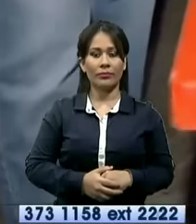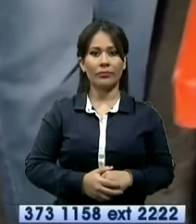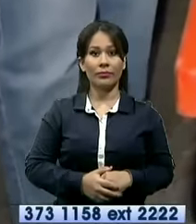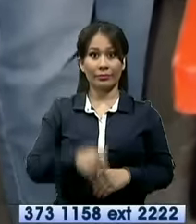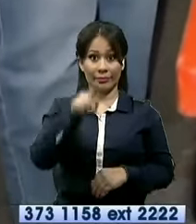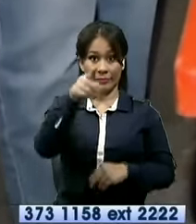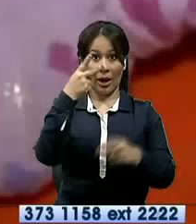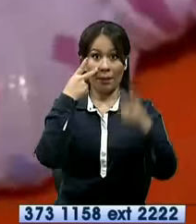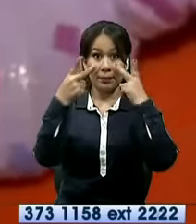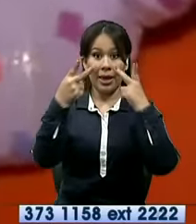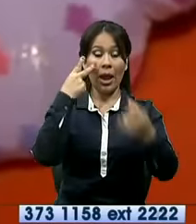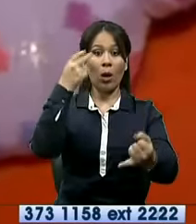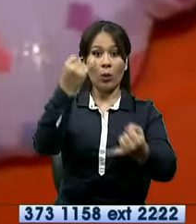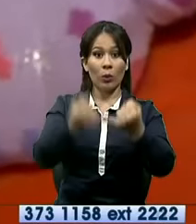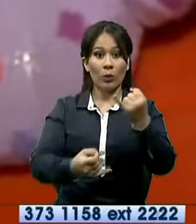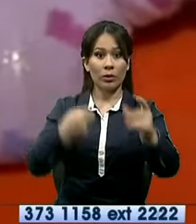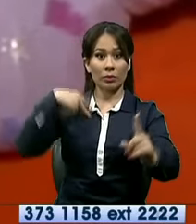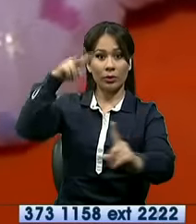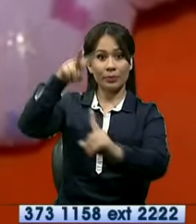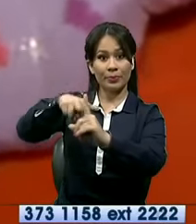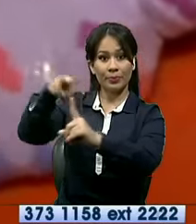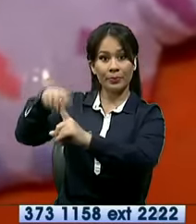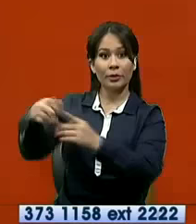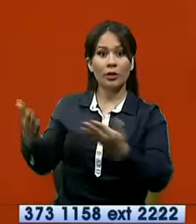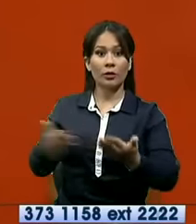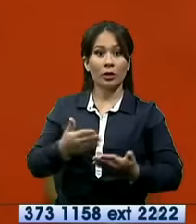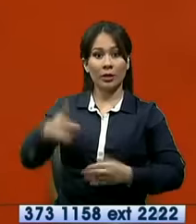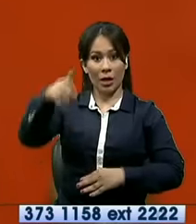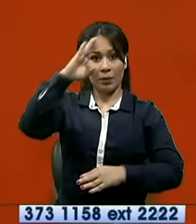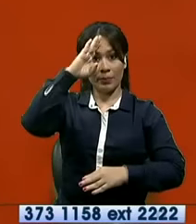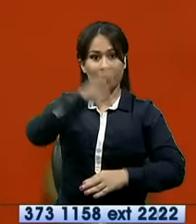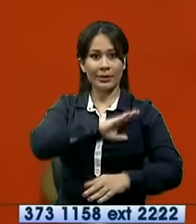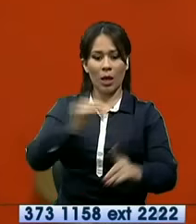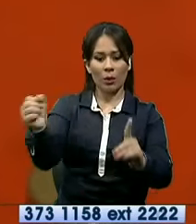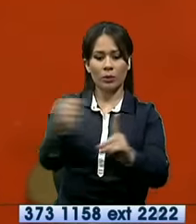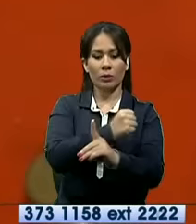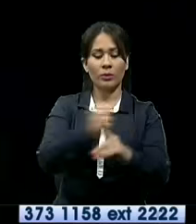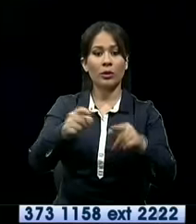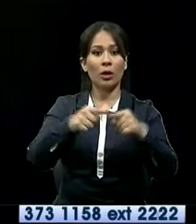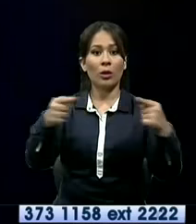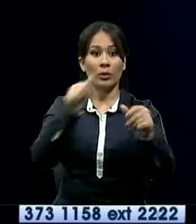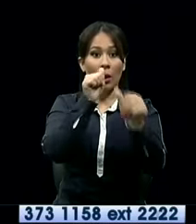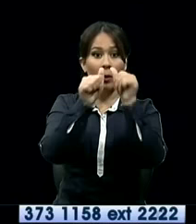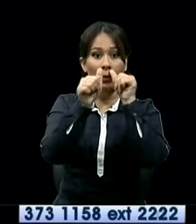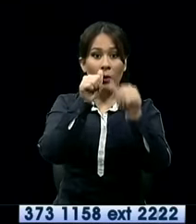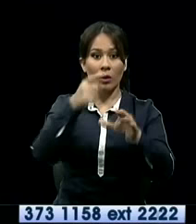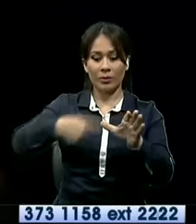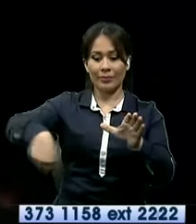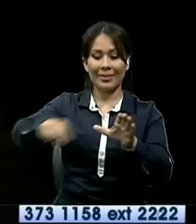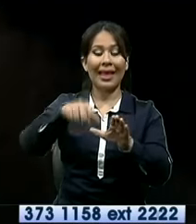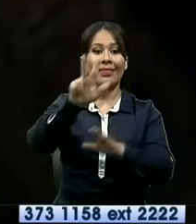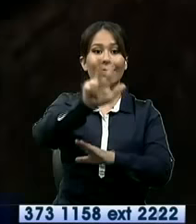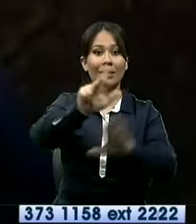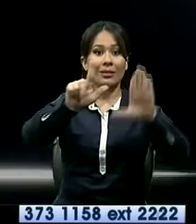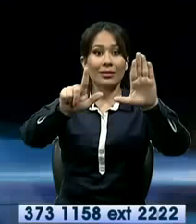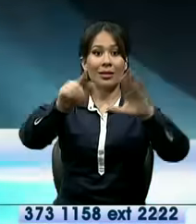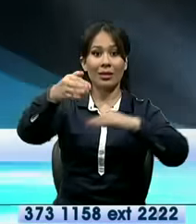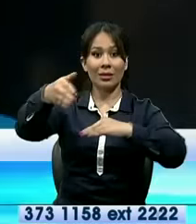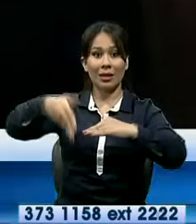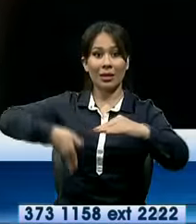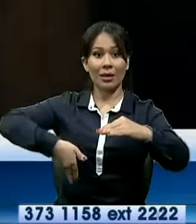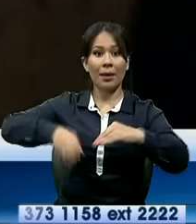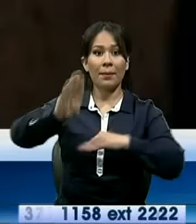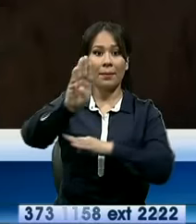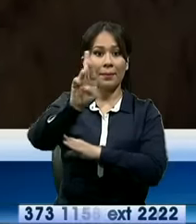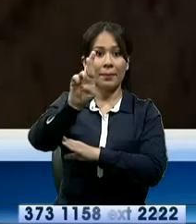Estas son imágenes del último operativo realizado por agentes de la Unidad de Lucha contra el Tráfico de Consumo Interno en la 37 y Brasil, sector conocido también